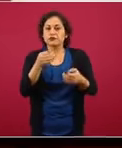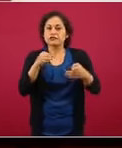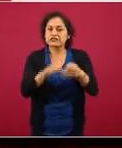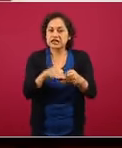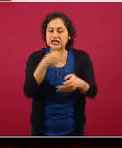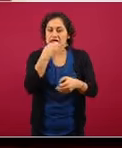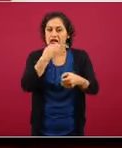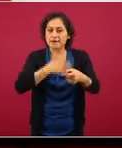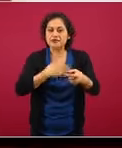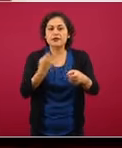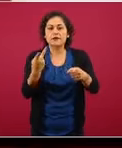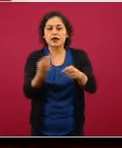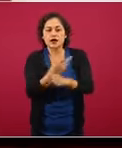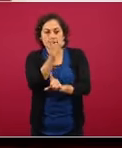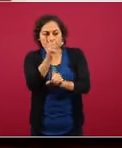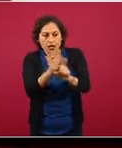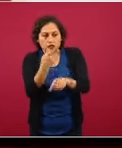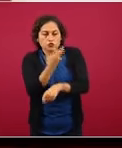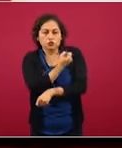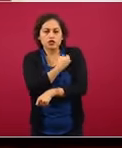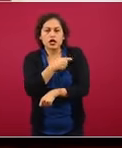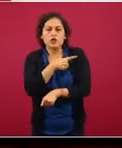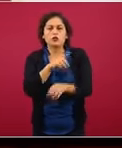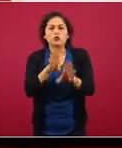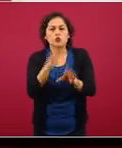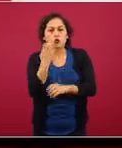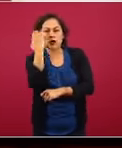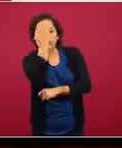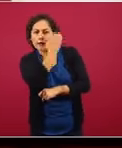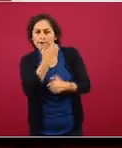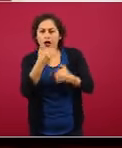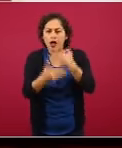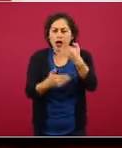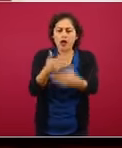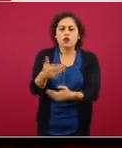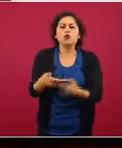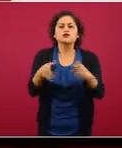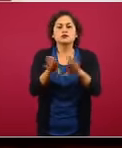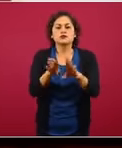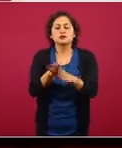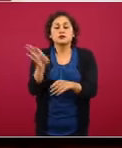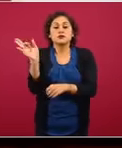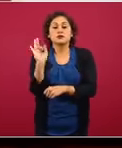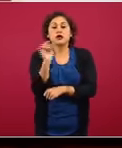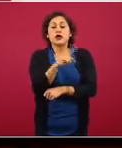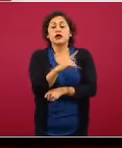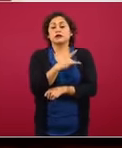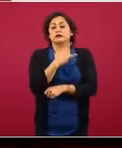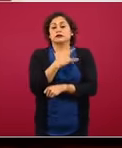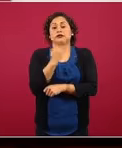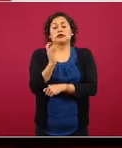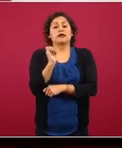seguimiento puntual sobre su salud, sobre si han presentado o no alguna